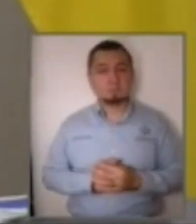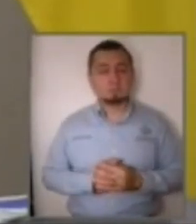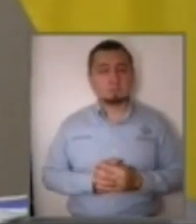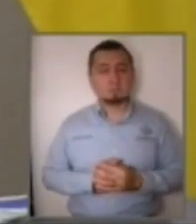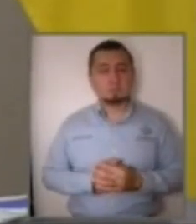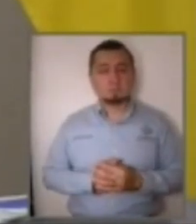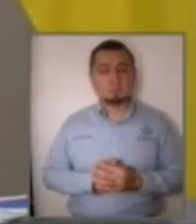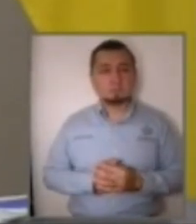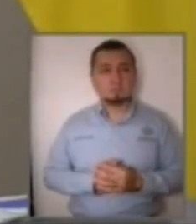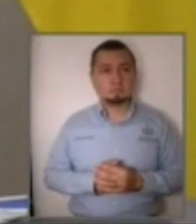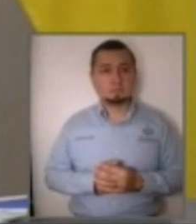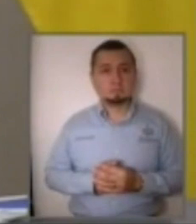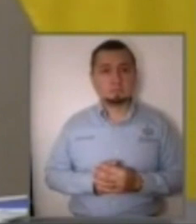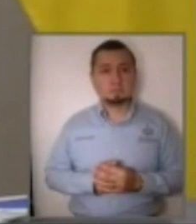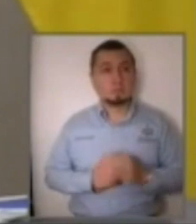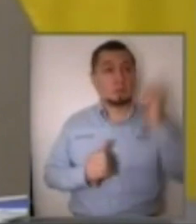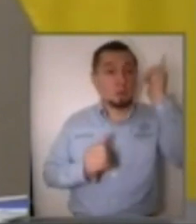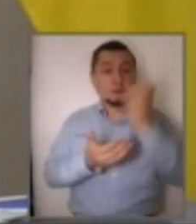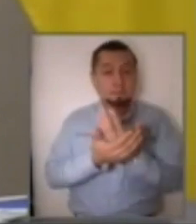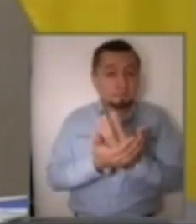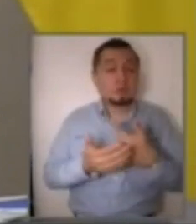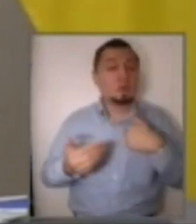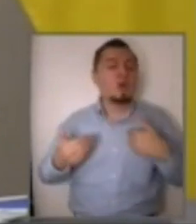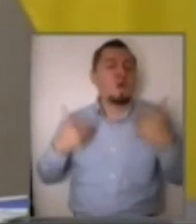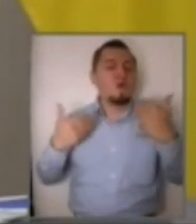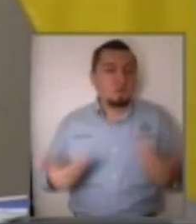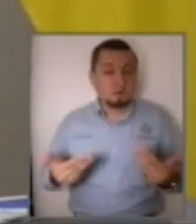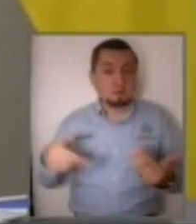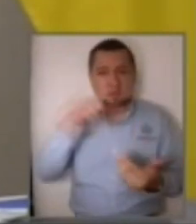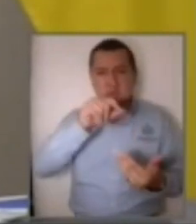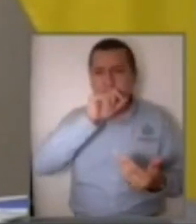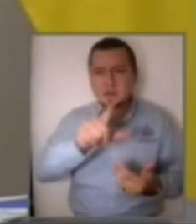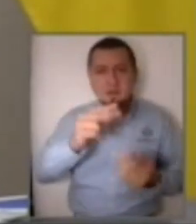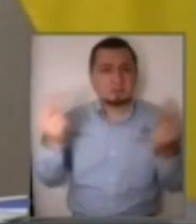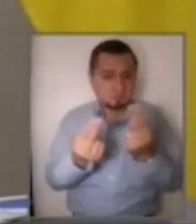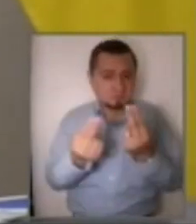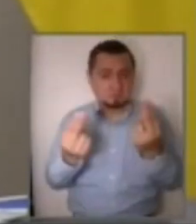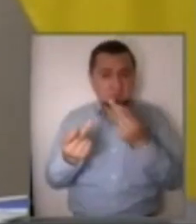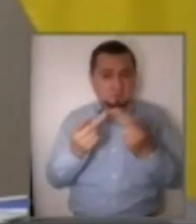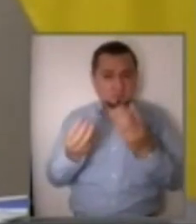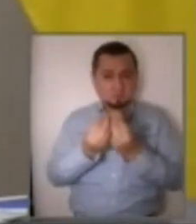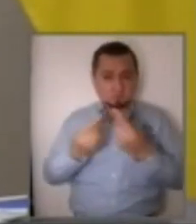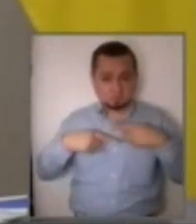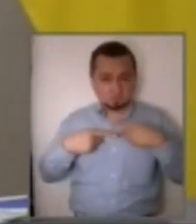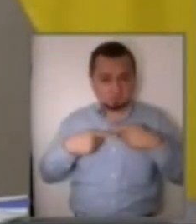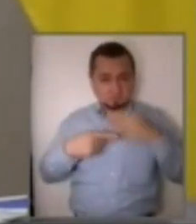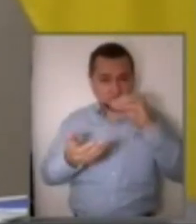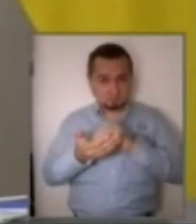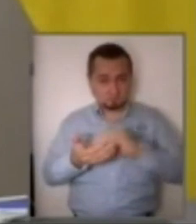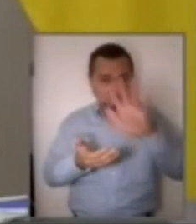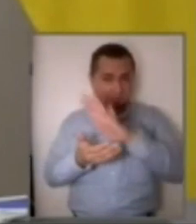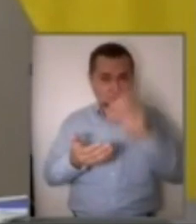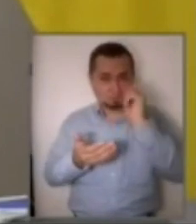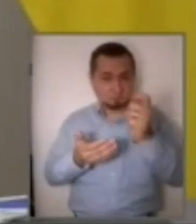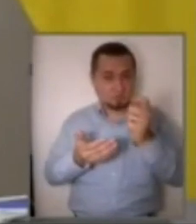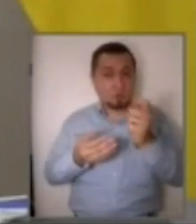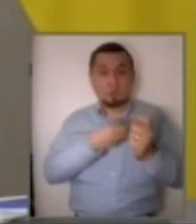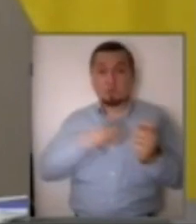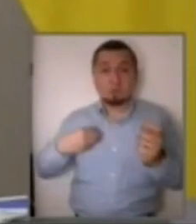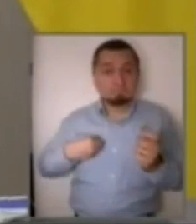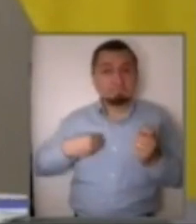adelantar es que espero confío en que jalisco no tenga que decretar otro tipo de